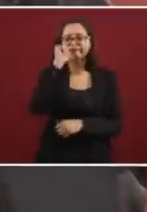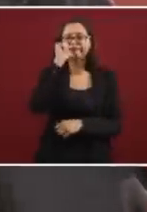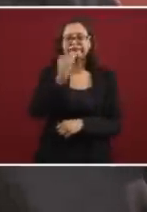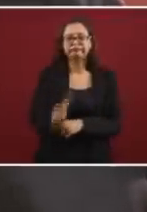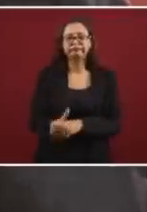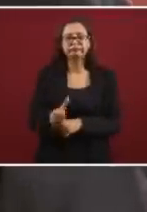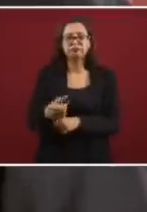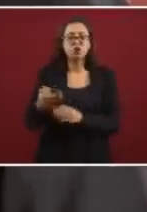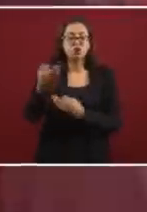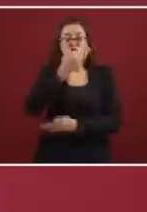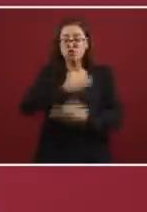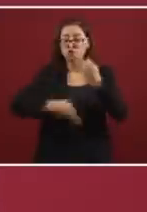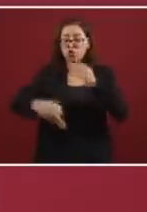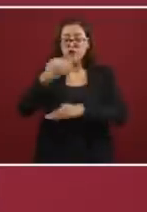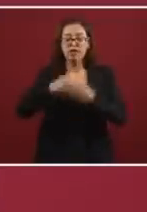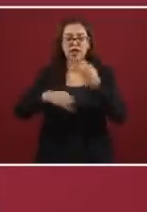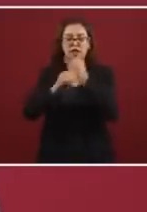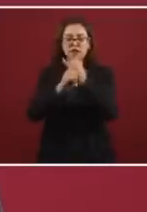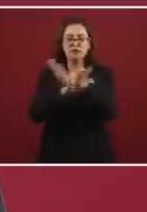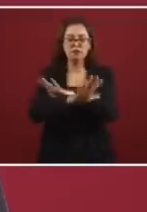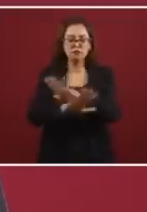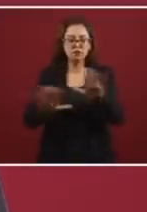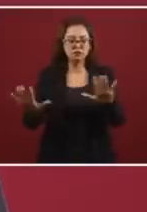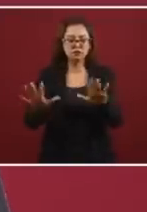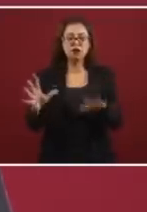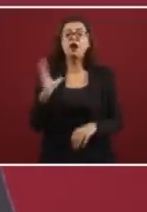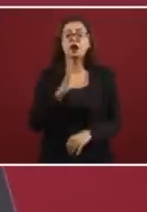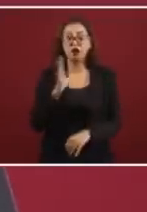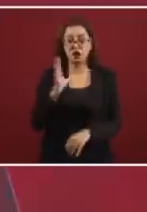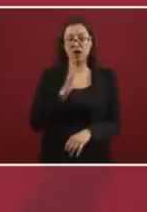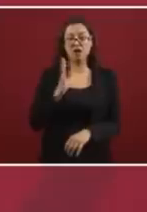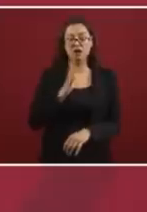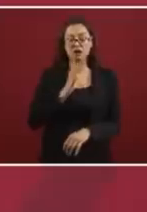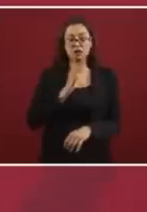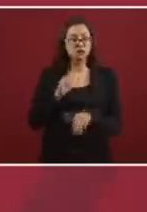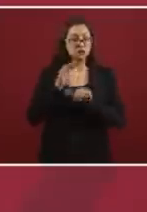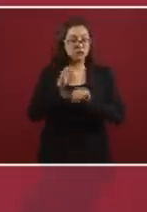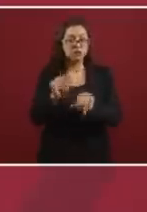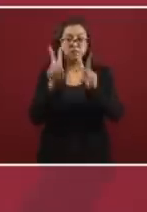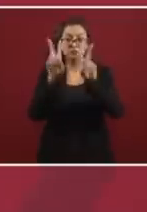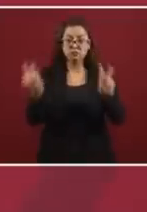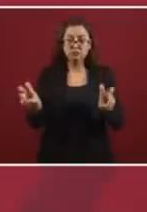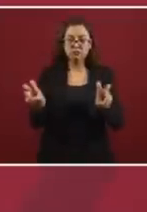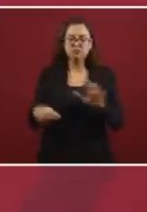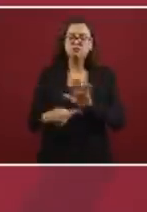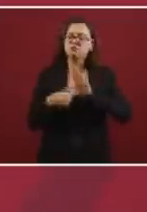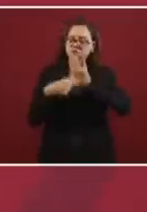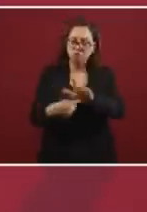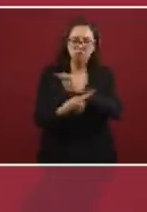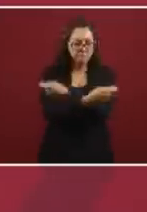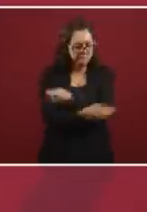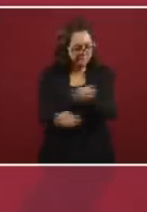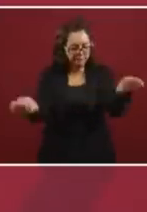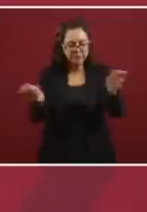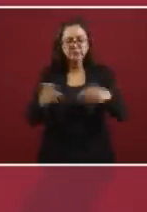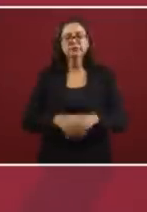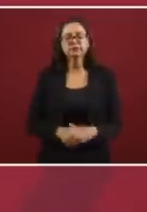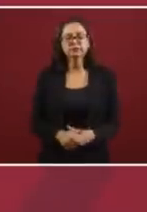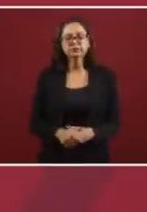toda la información que se tenga al respecto te va a proporcionar